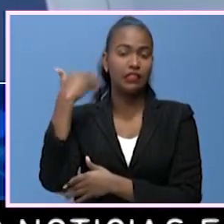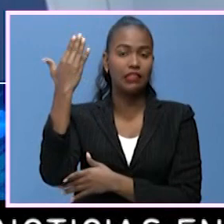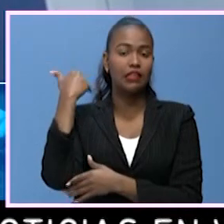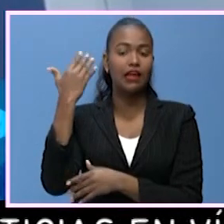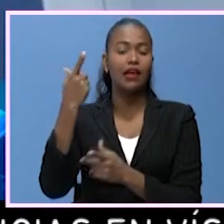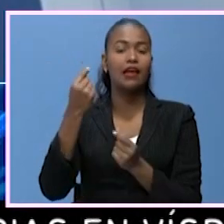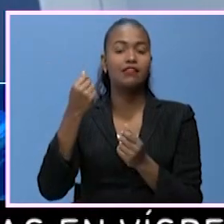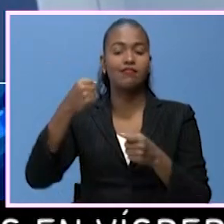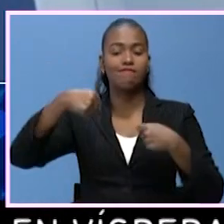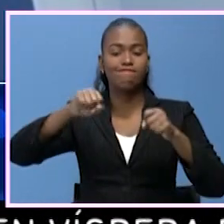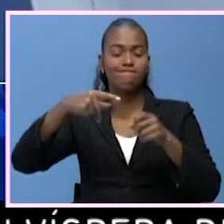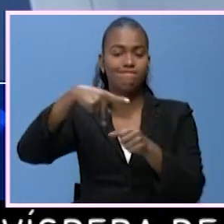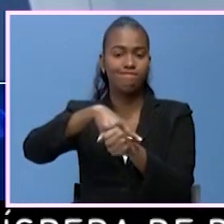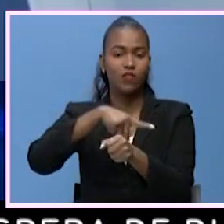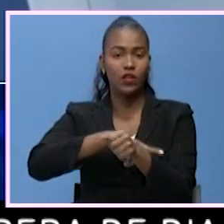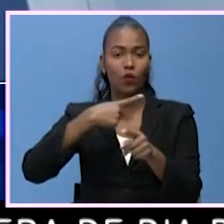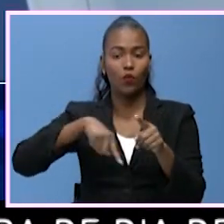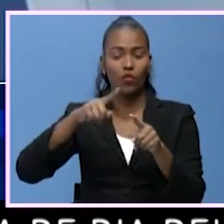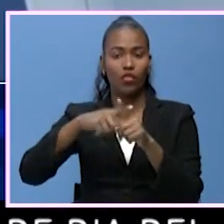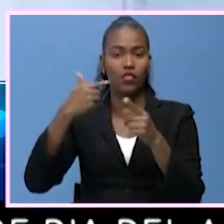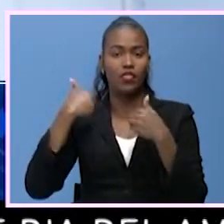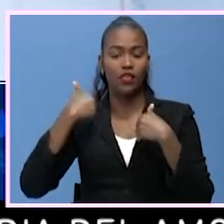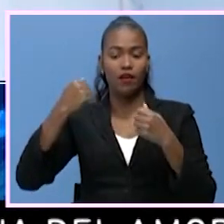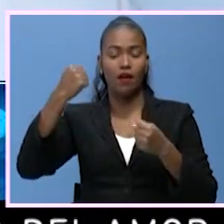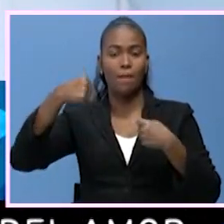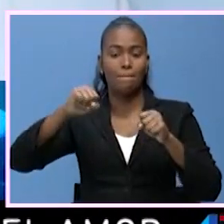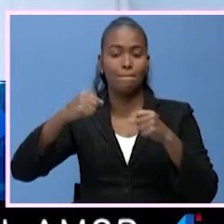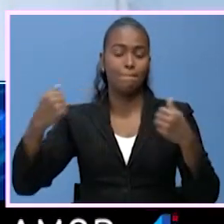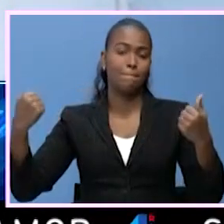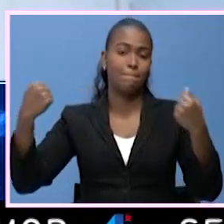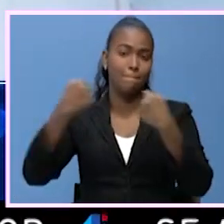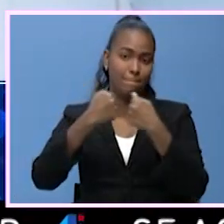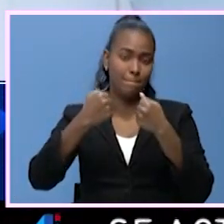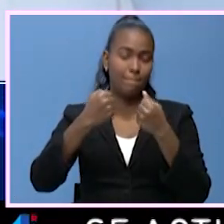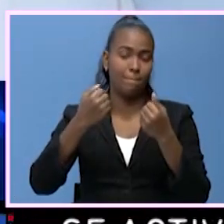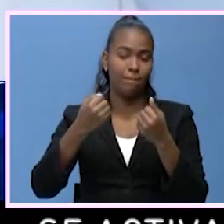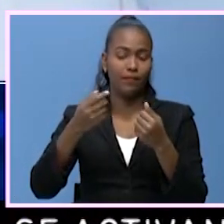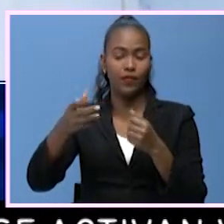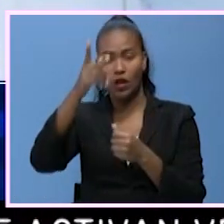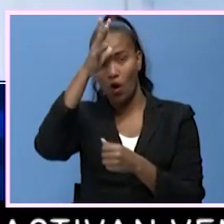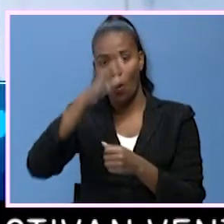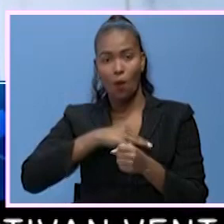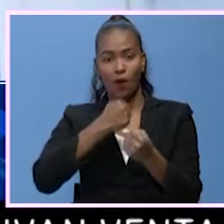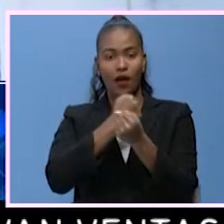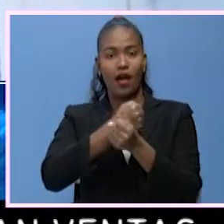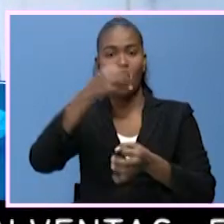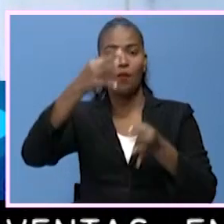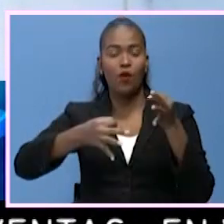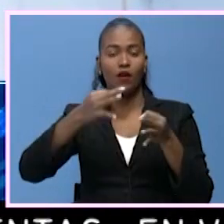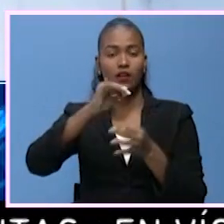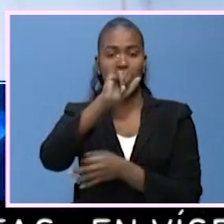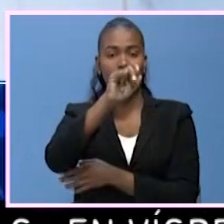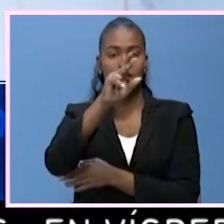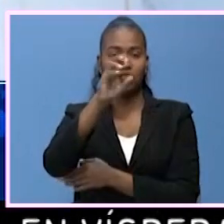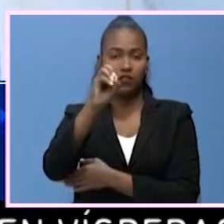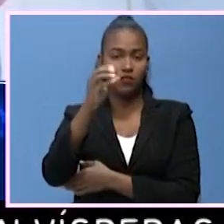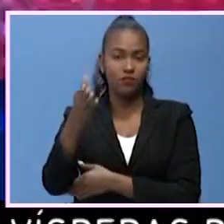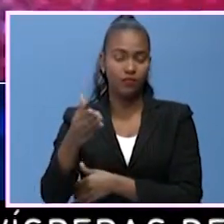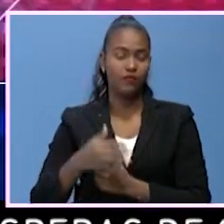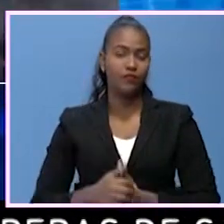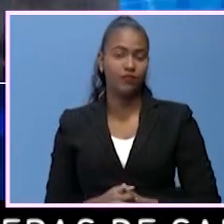una motocicleta cuando fue impactado con una jipeta. El detenido fue identificado como el abogado penalista Isidro